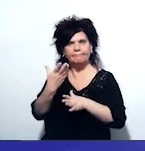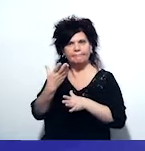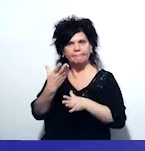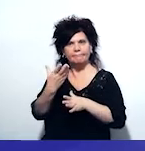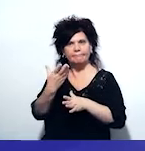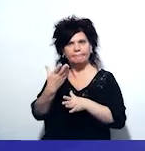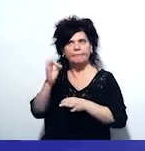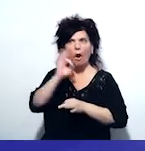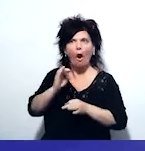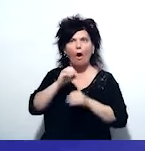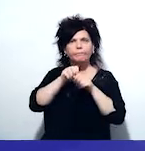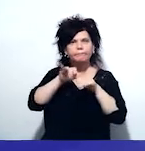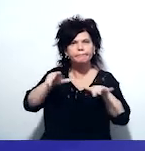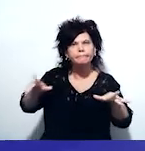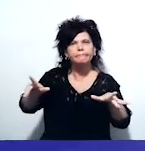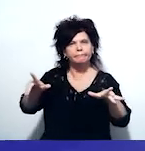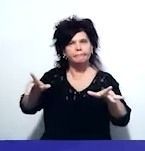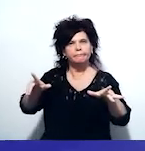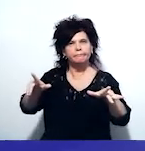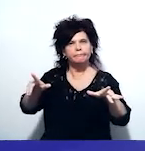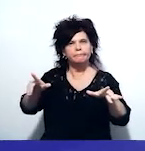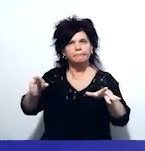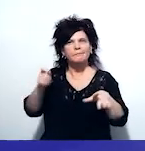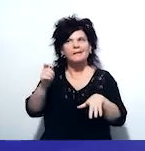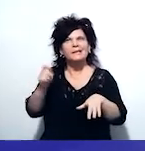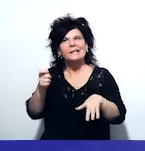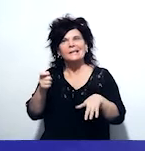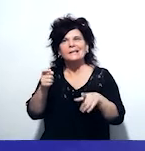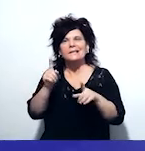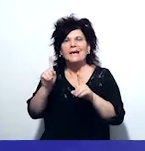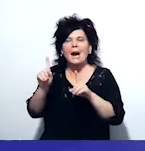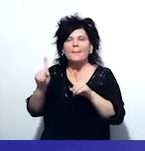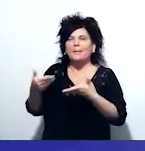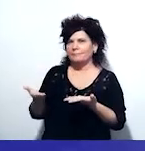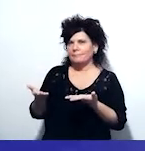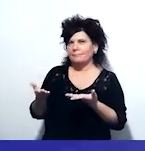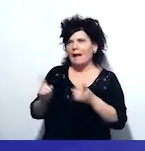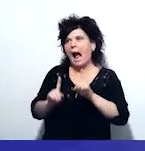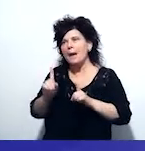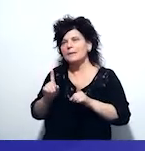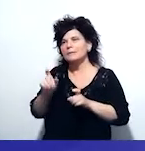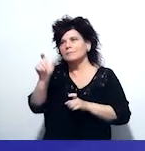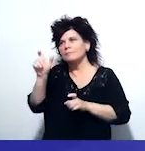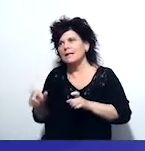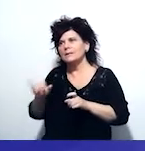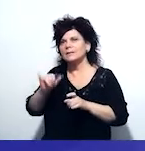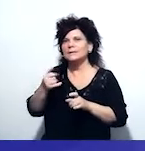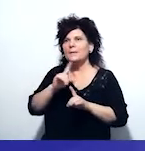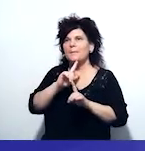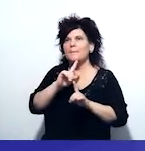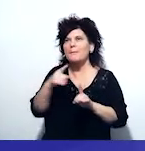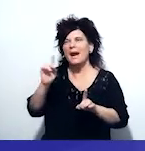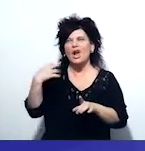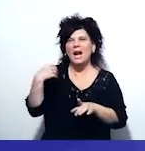o distribuidos por agentes, no se sabe bien quiénes, hay alguna personificación de estos agentes, pero en general